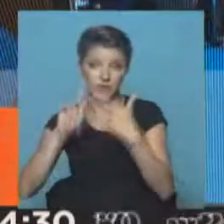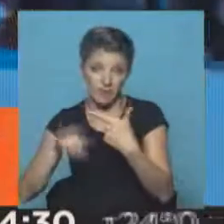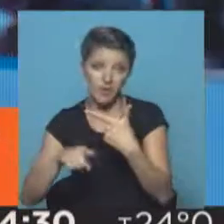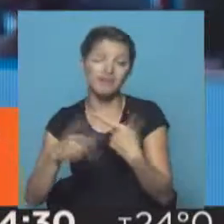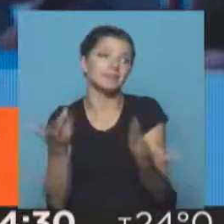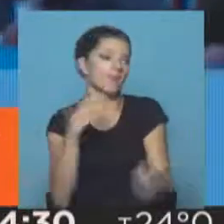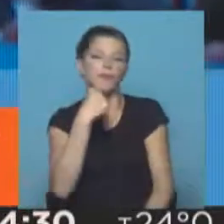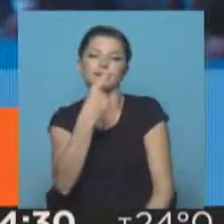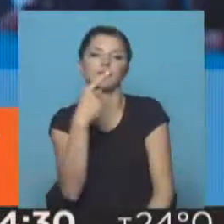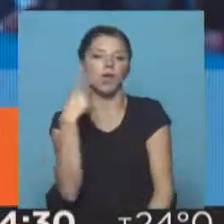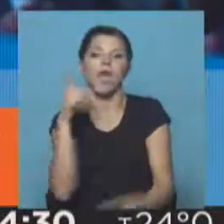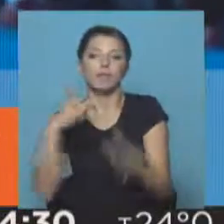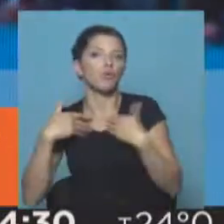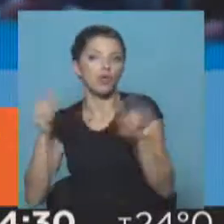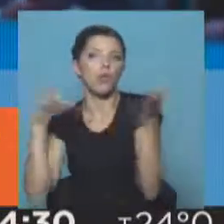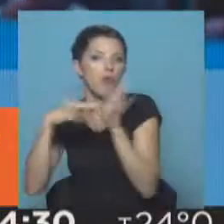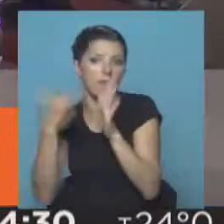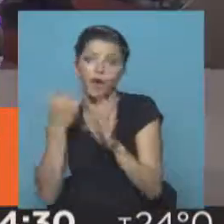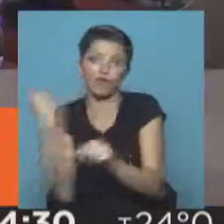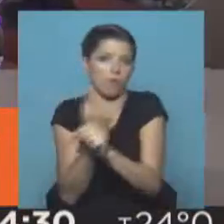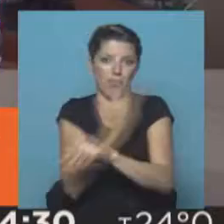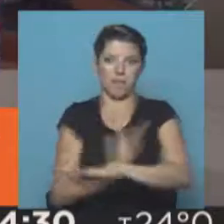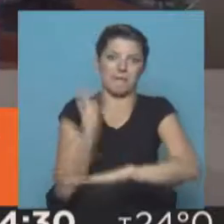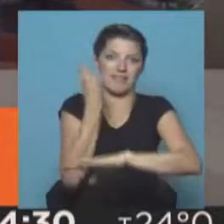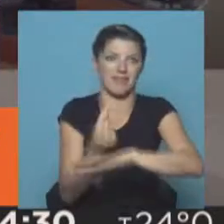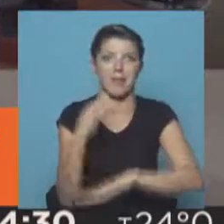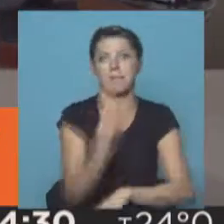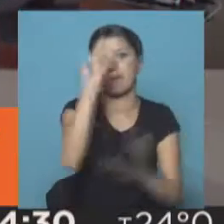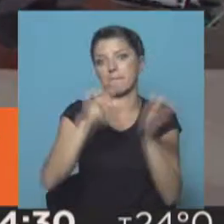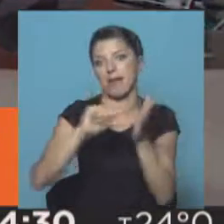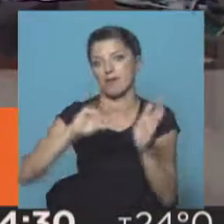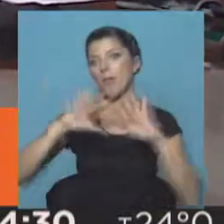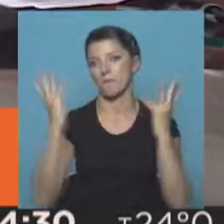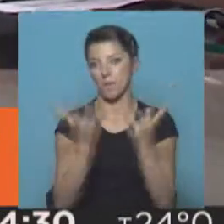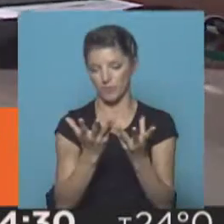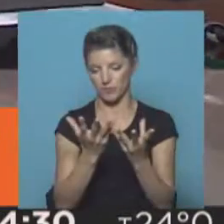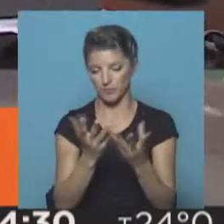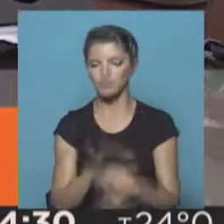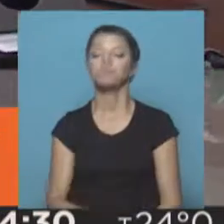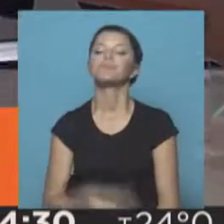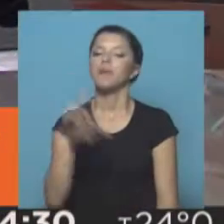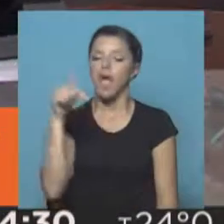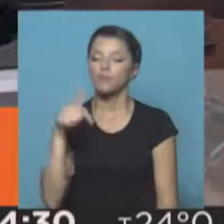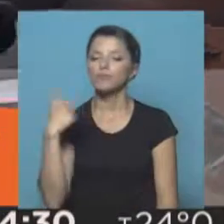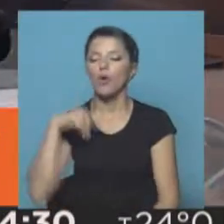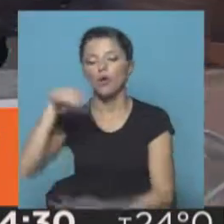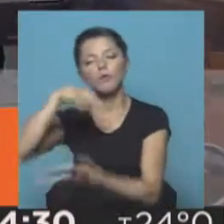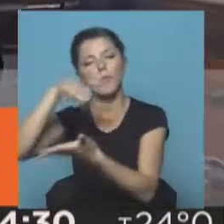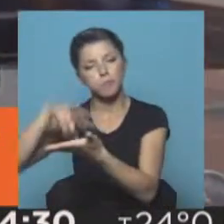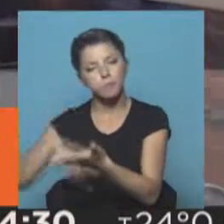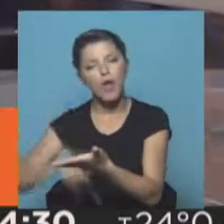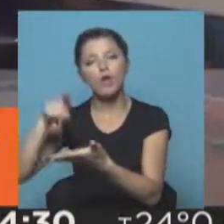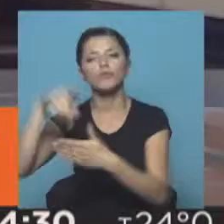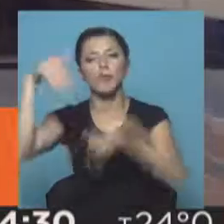poder de la potencia mundial. Ahora, hoy leía también una de las crónicas de las elecciones de los